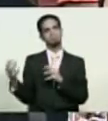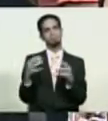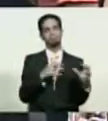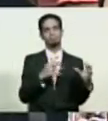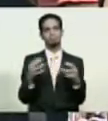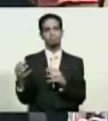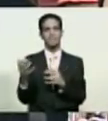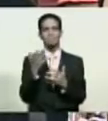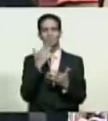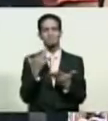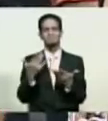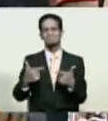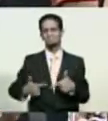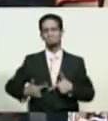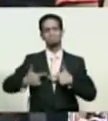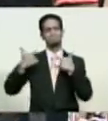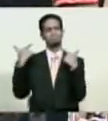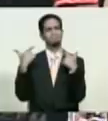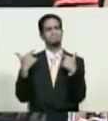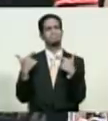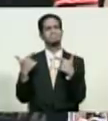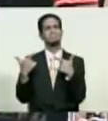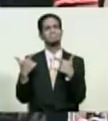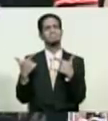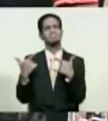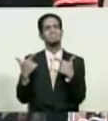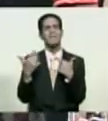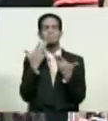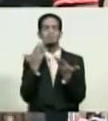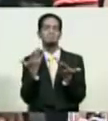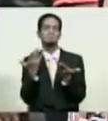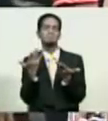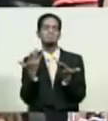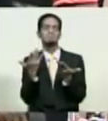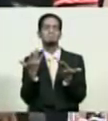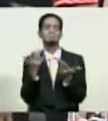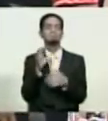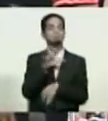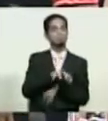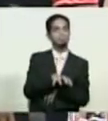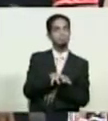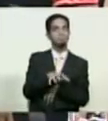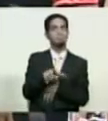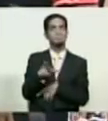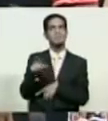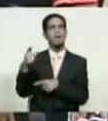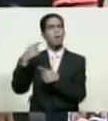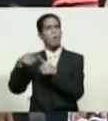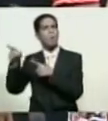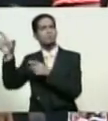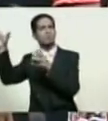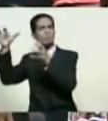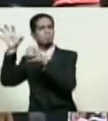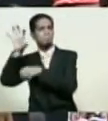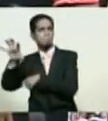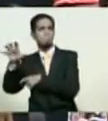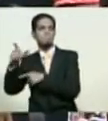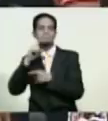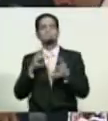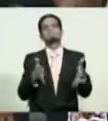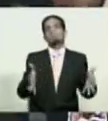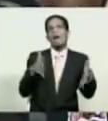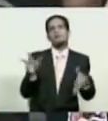era la contradicción, nación versus imperio. Ganó la nación, ganó la patria, ganó